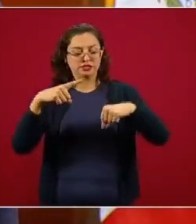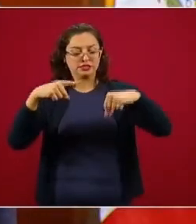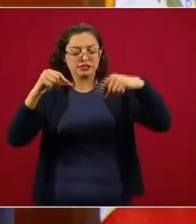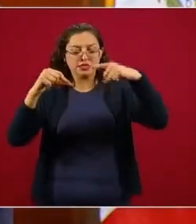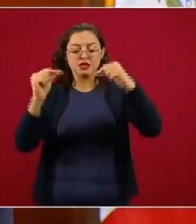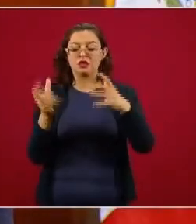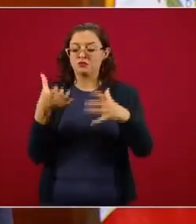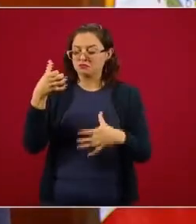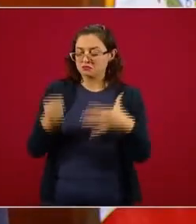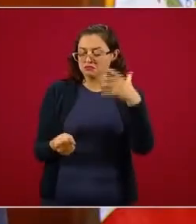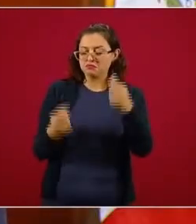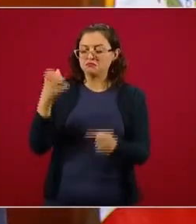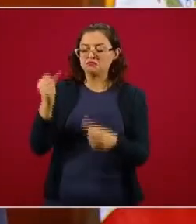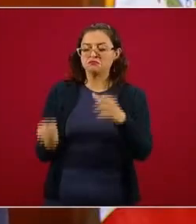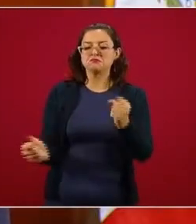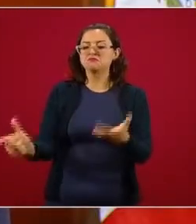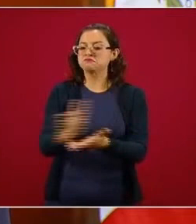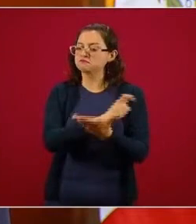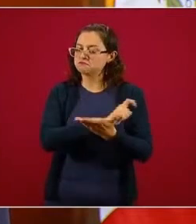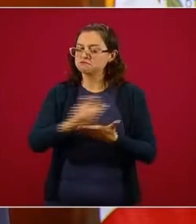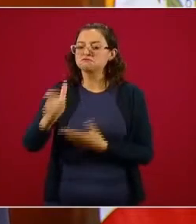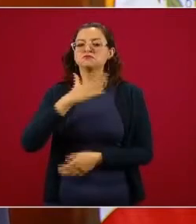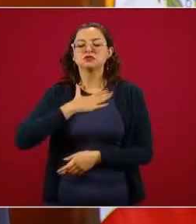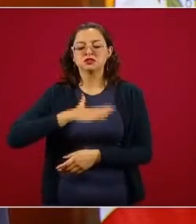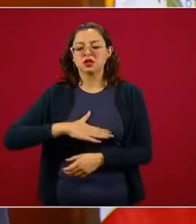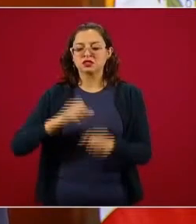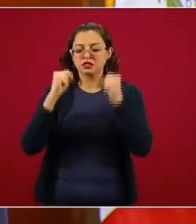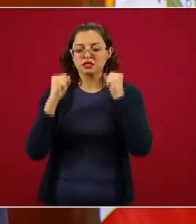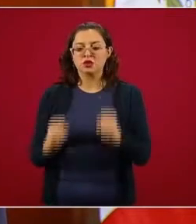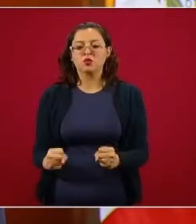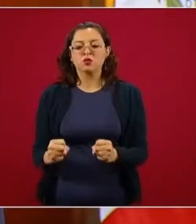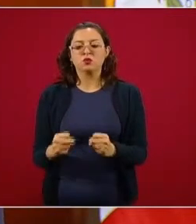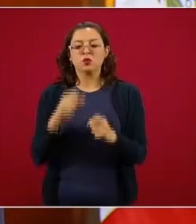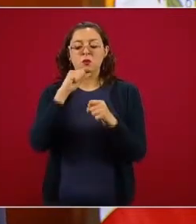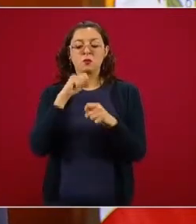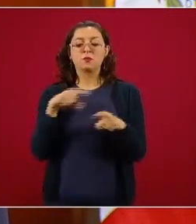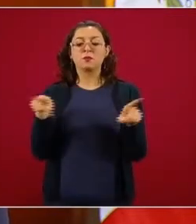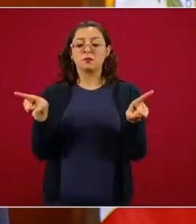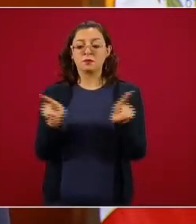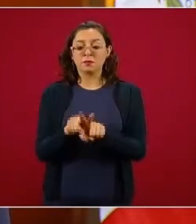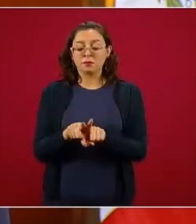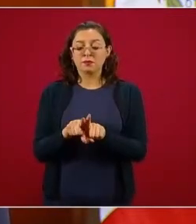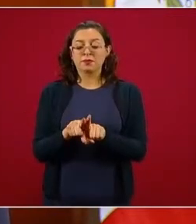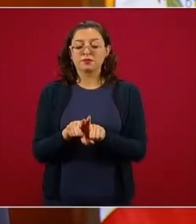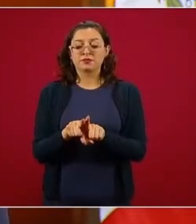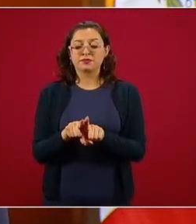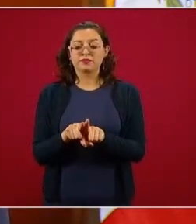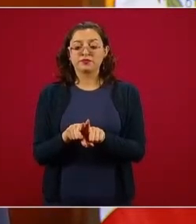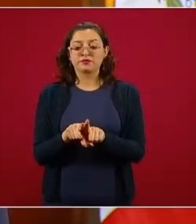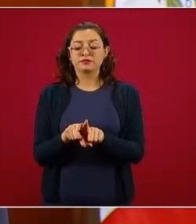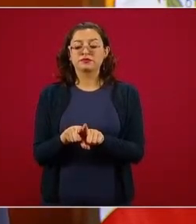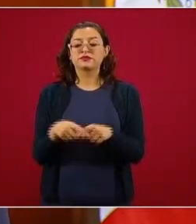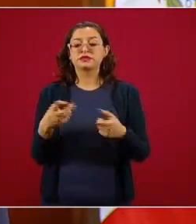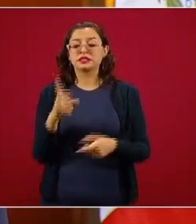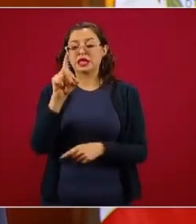leche, a precios de garantía, y se ofrece al mismo tiempo